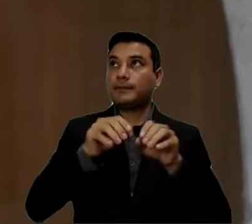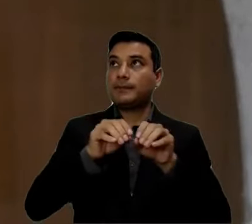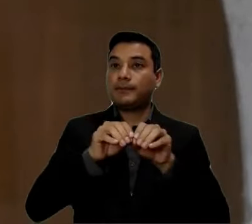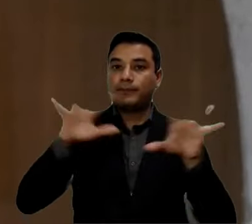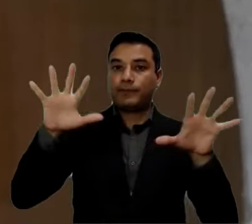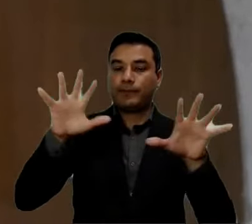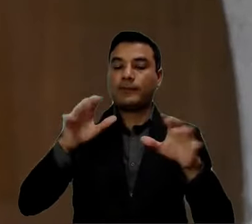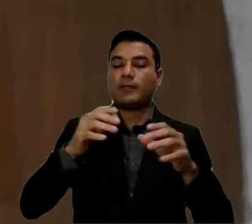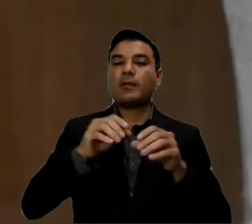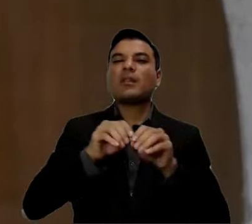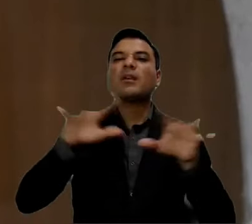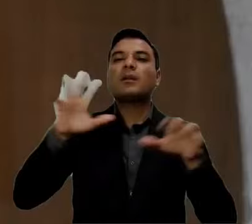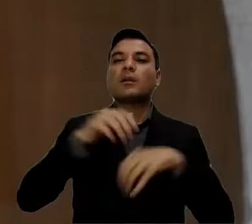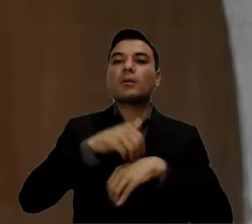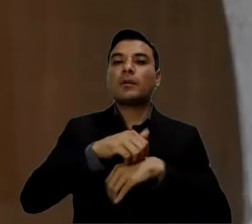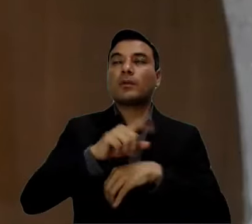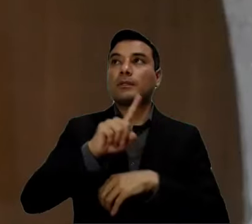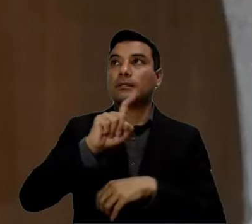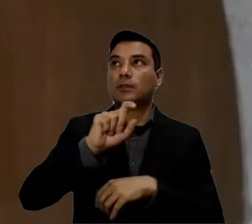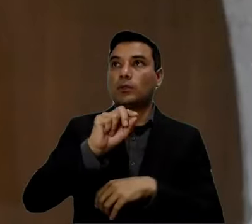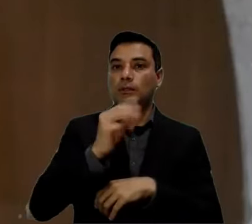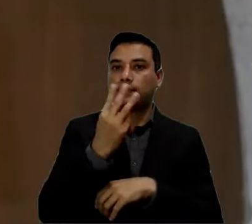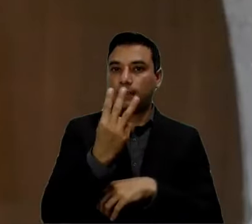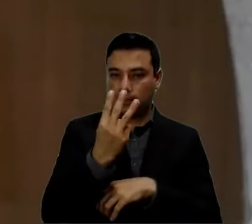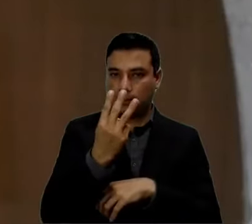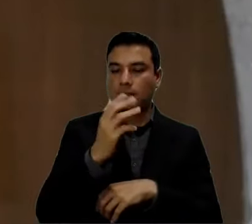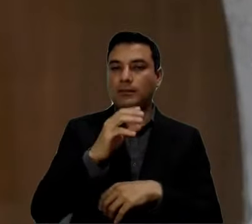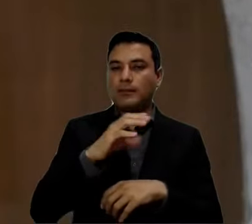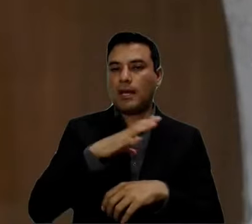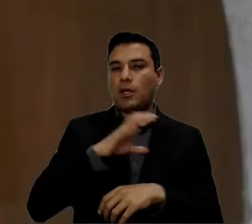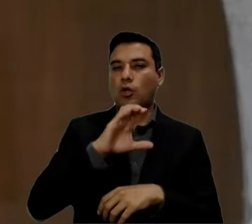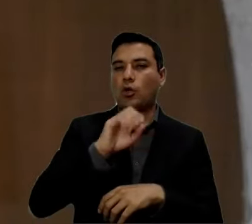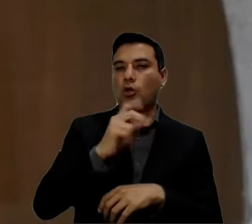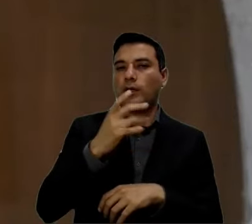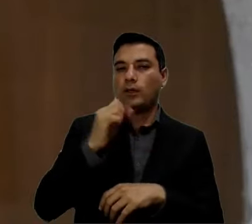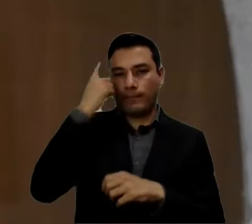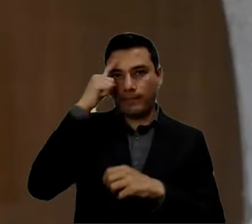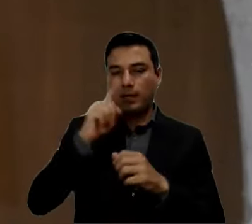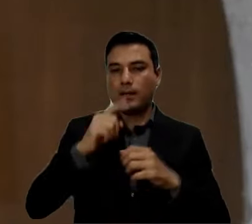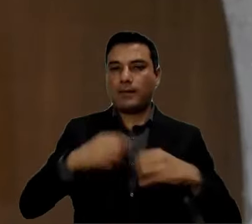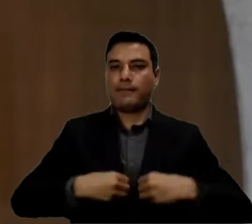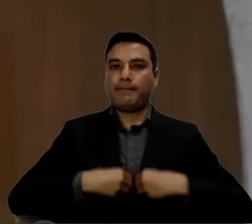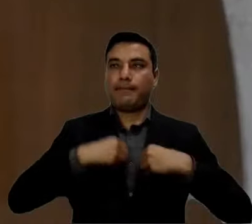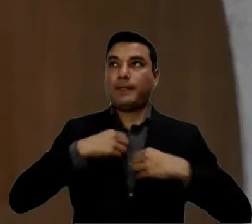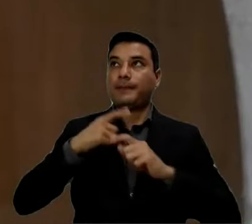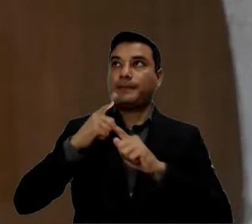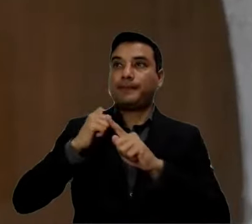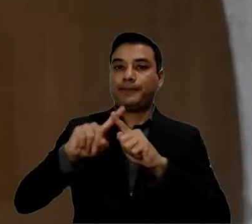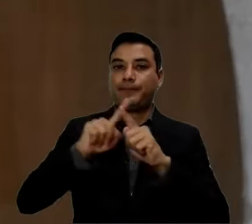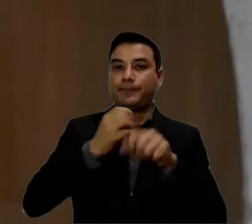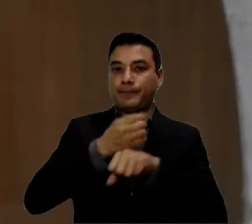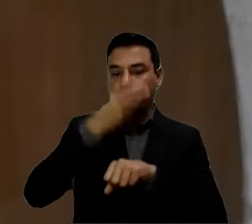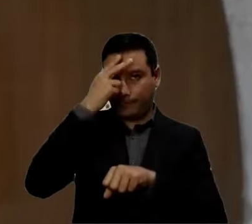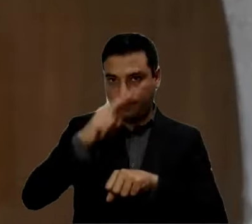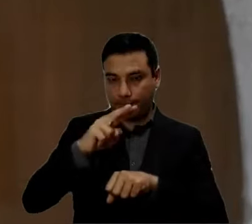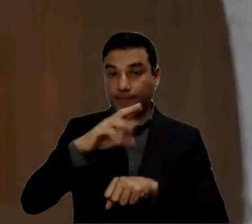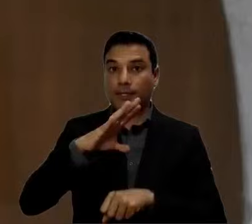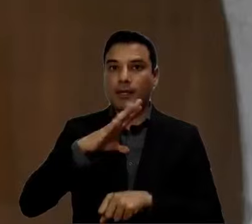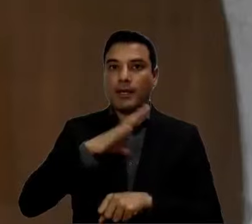número 183, el Código para la Biodiversidad del Estado de México, con solo 6